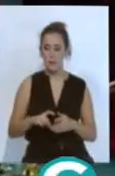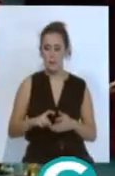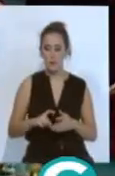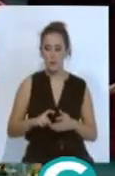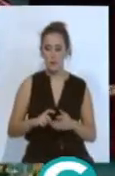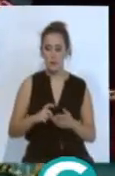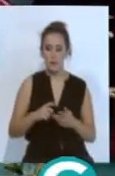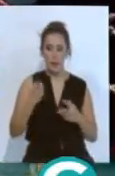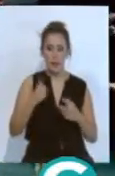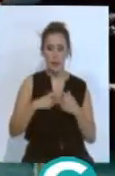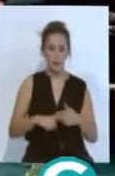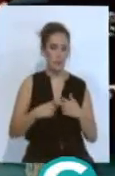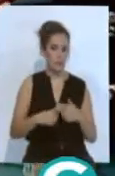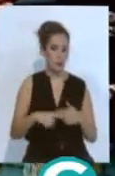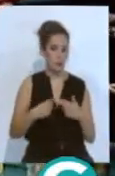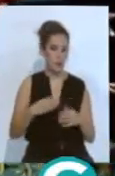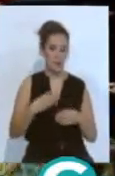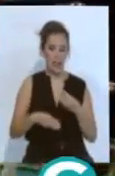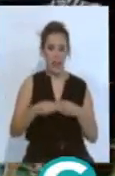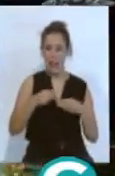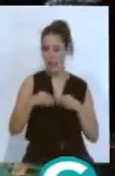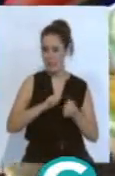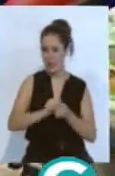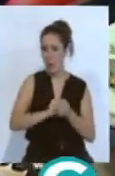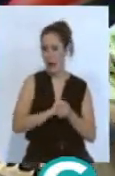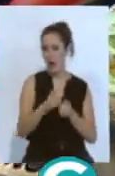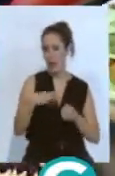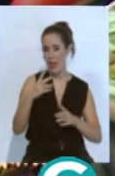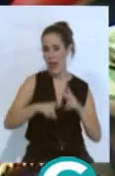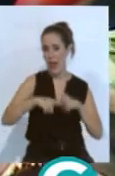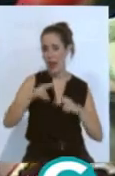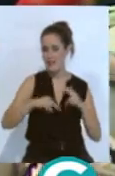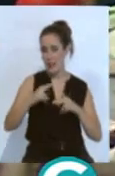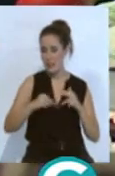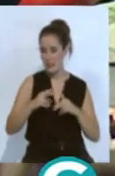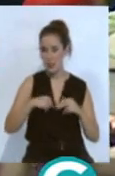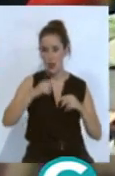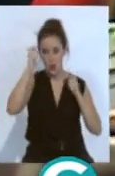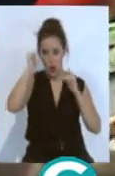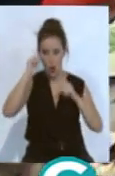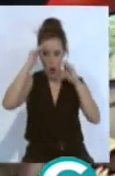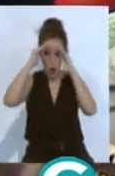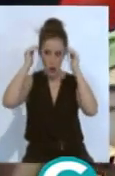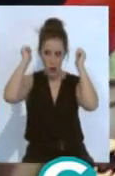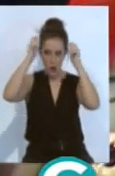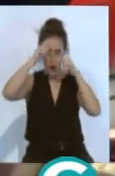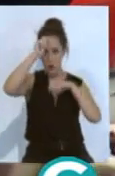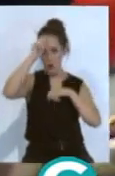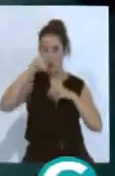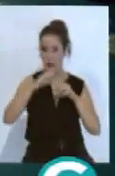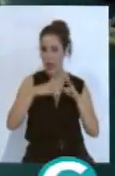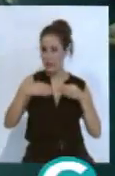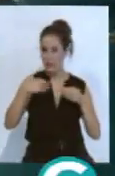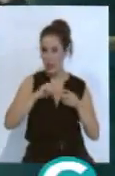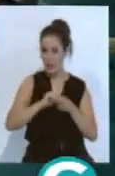de Arbañí, ¿no? Era la barba de Arjuna. Sí, de estropajo de Arbañí, los gorros. Los gorros eran una tela normal